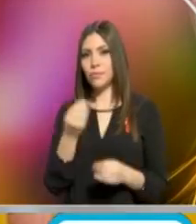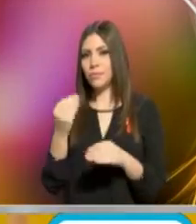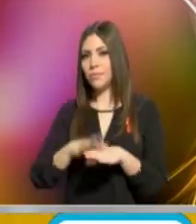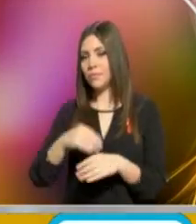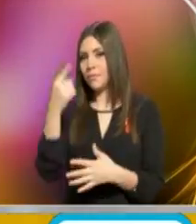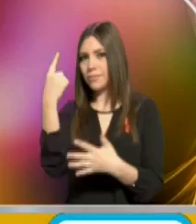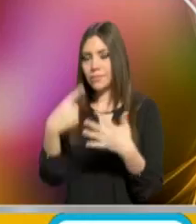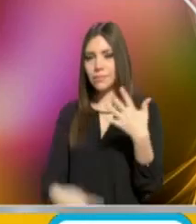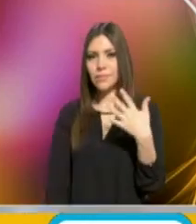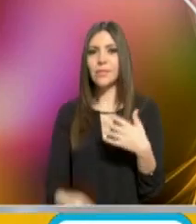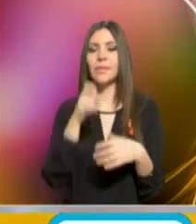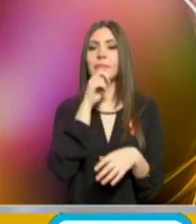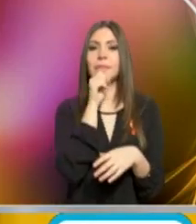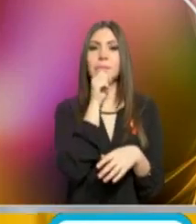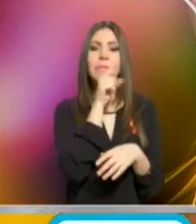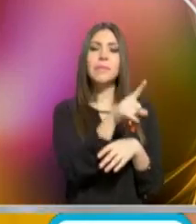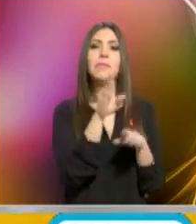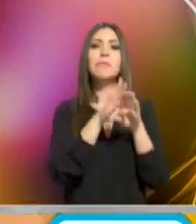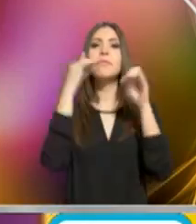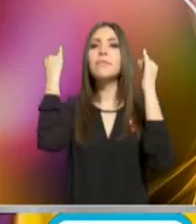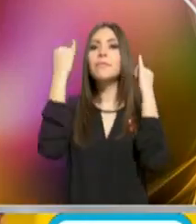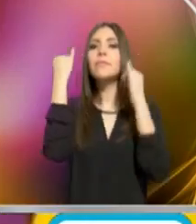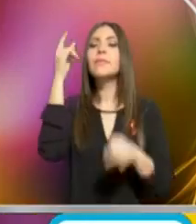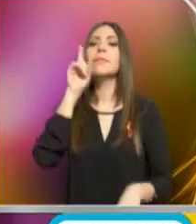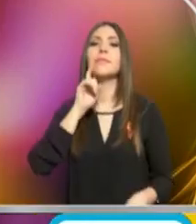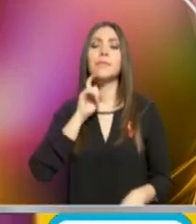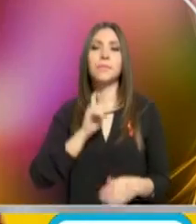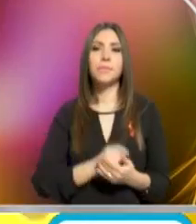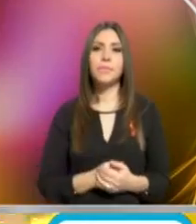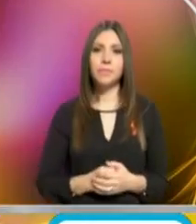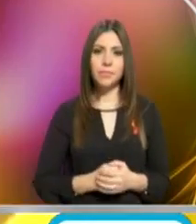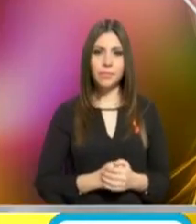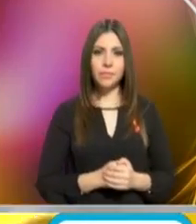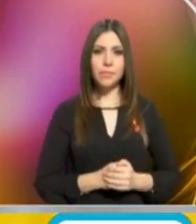más con la fantasía.